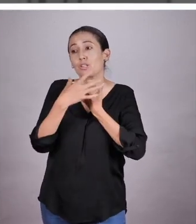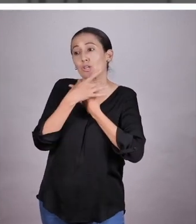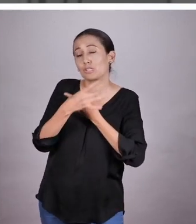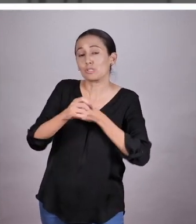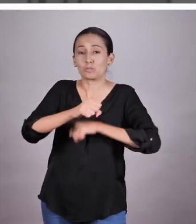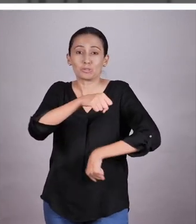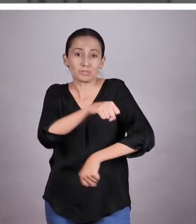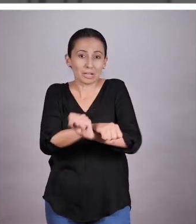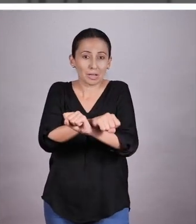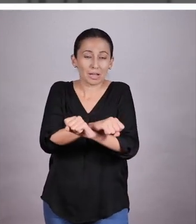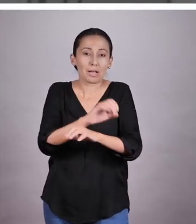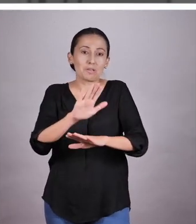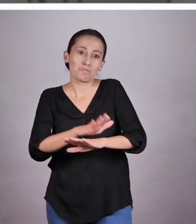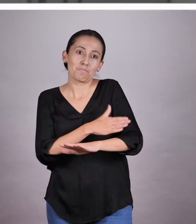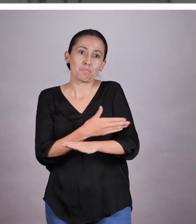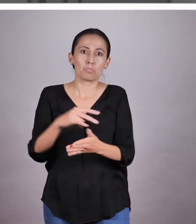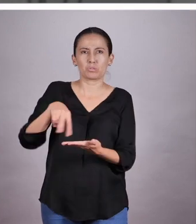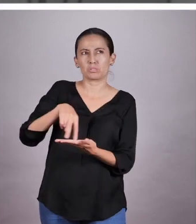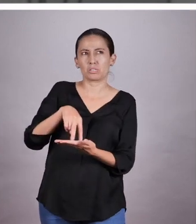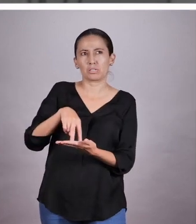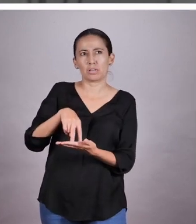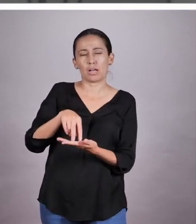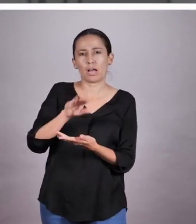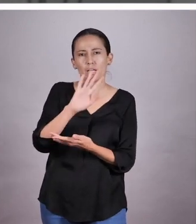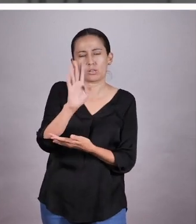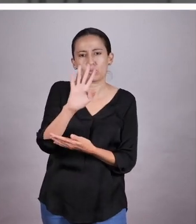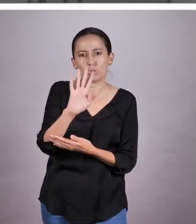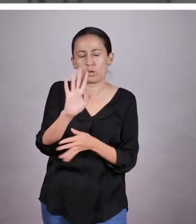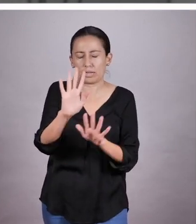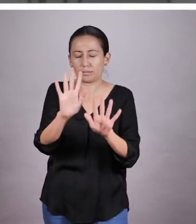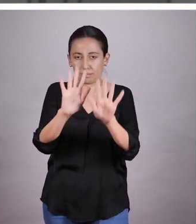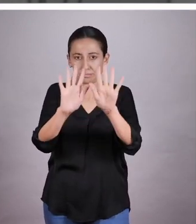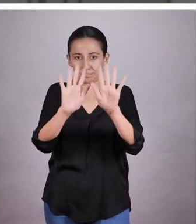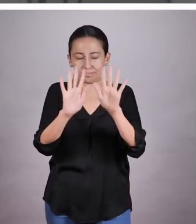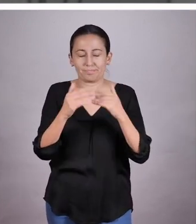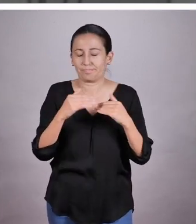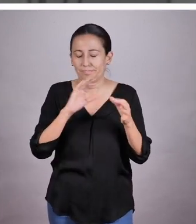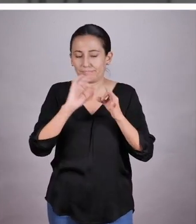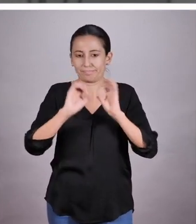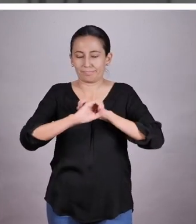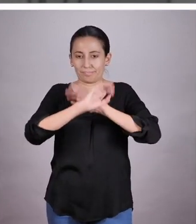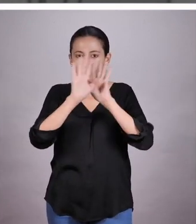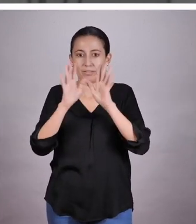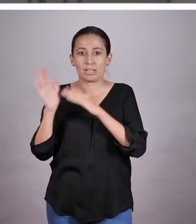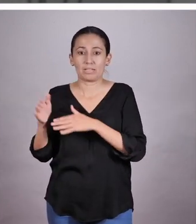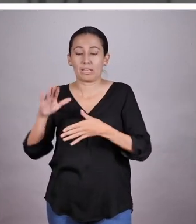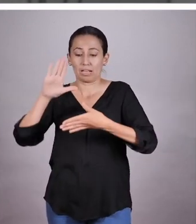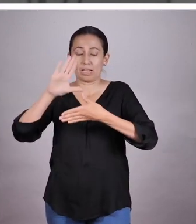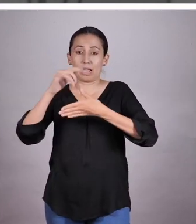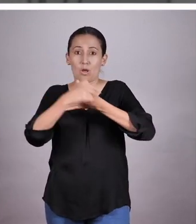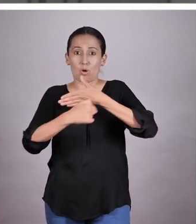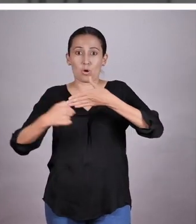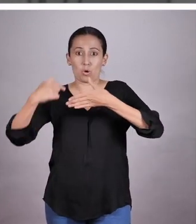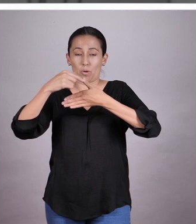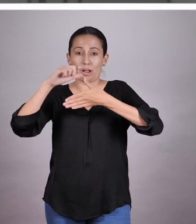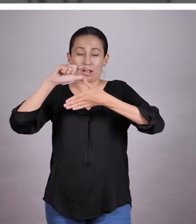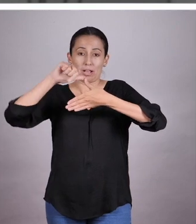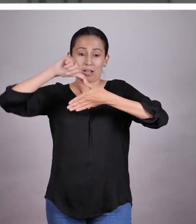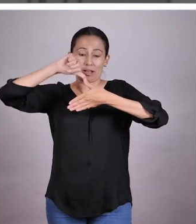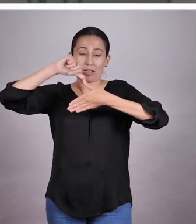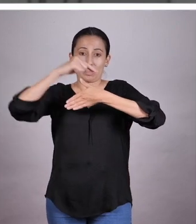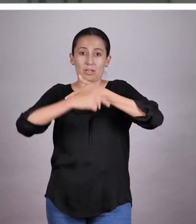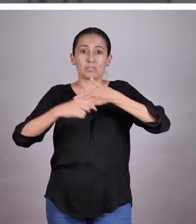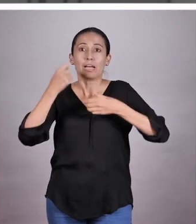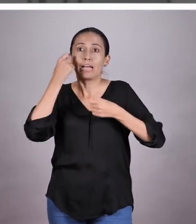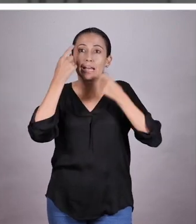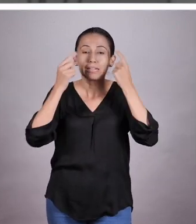fútbol y la música tropical. Oh, señor. En fin, somos un gran continente. Estas características sirven